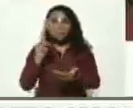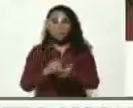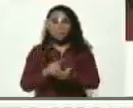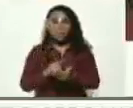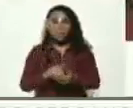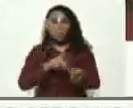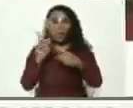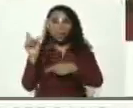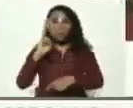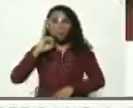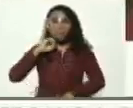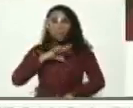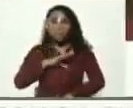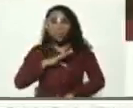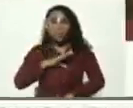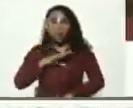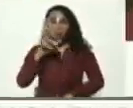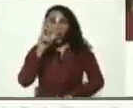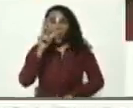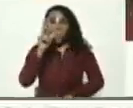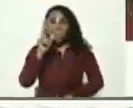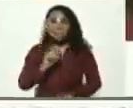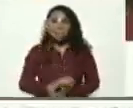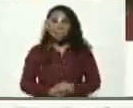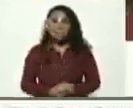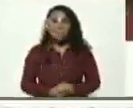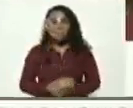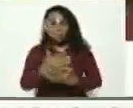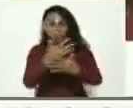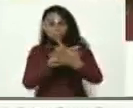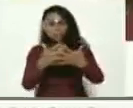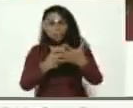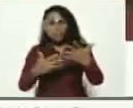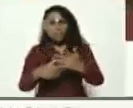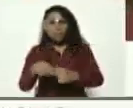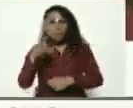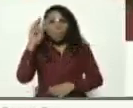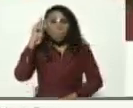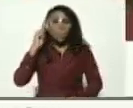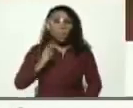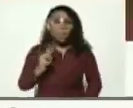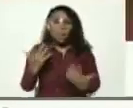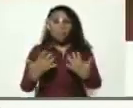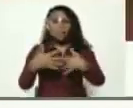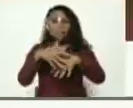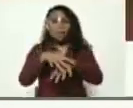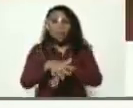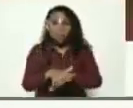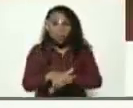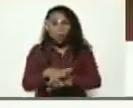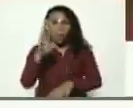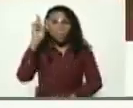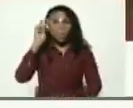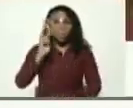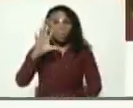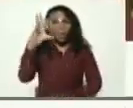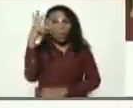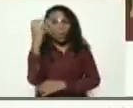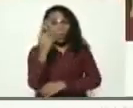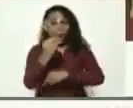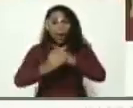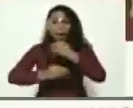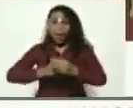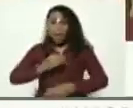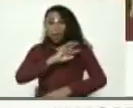el historiador Luis Felipe Pellicer describía a un Bolívar integrador, un Bolívar que logró aglutinar